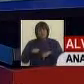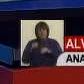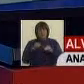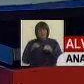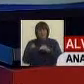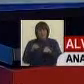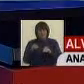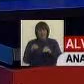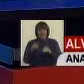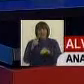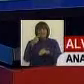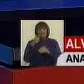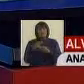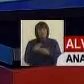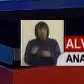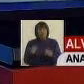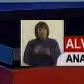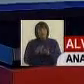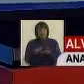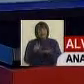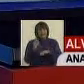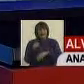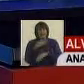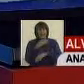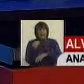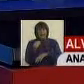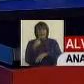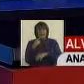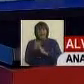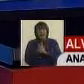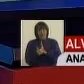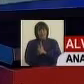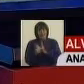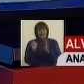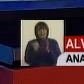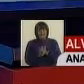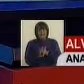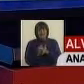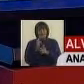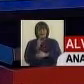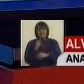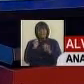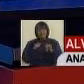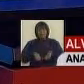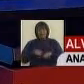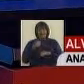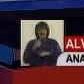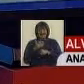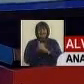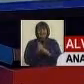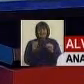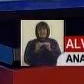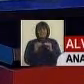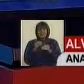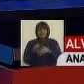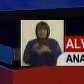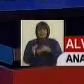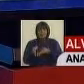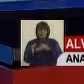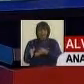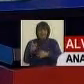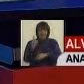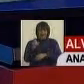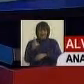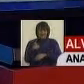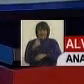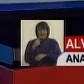moverse fluidamente y, digamos, hábilmente en este campo, y podrían hacer más prórrogas si fueran necesarias, si